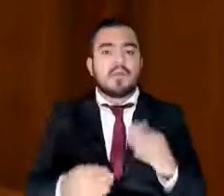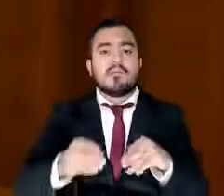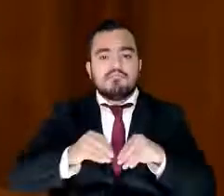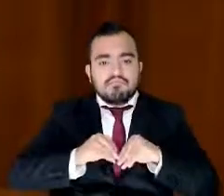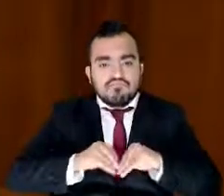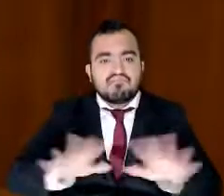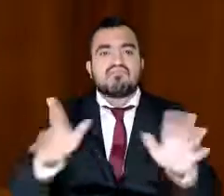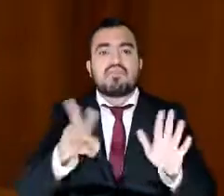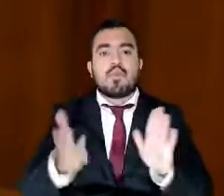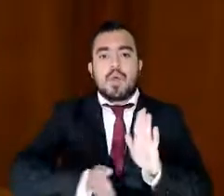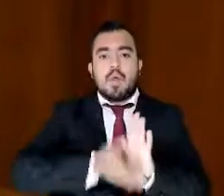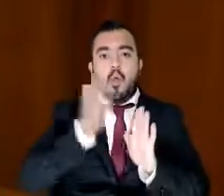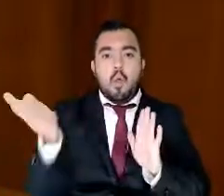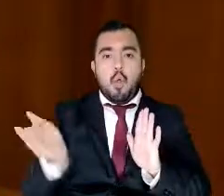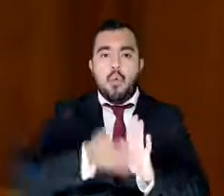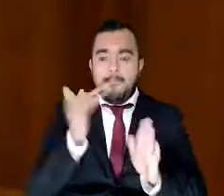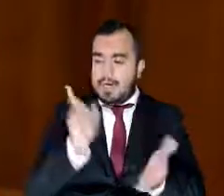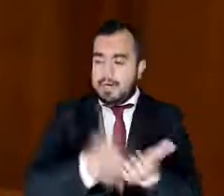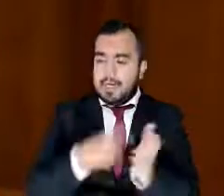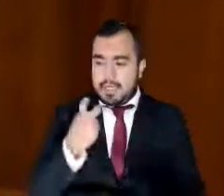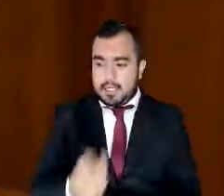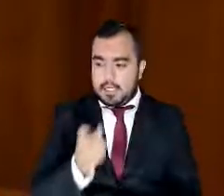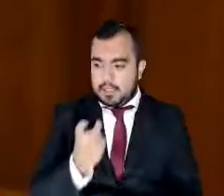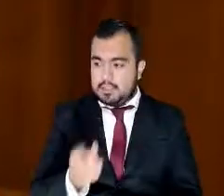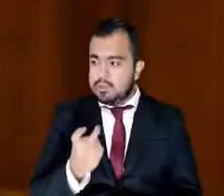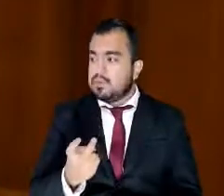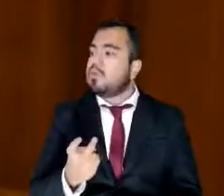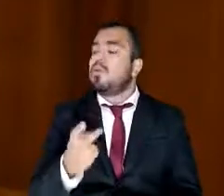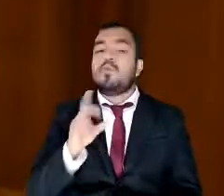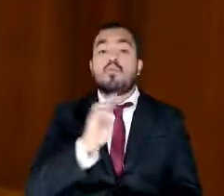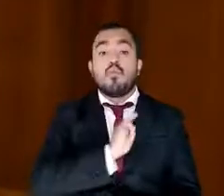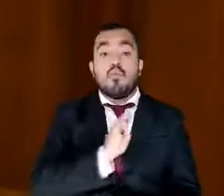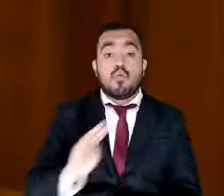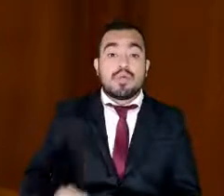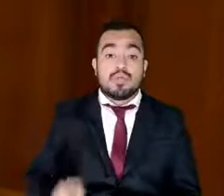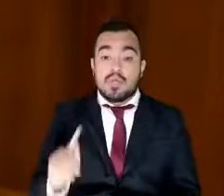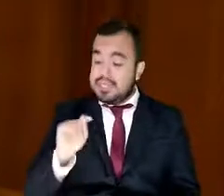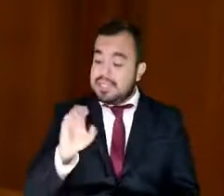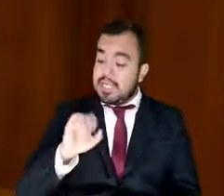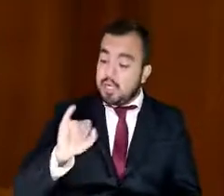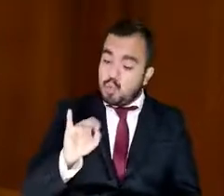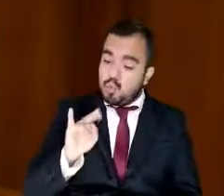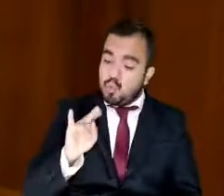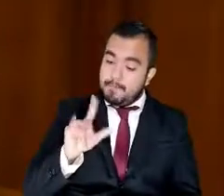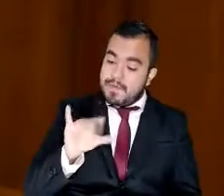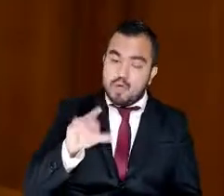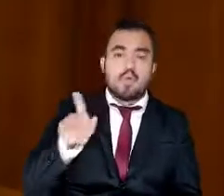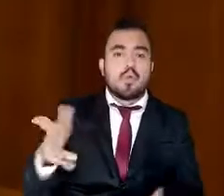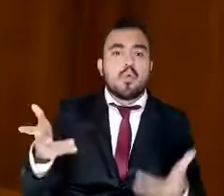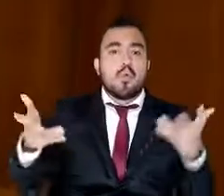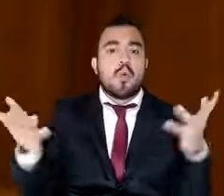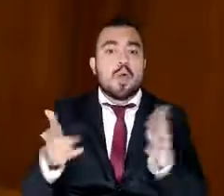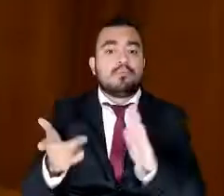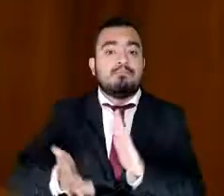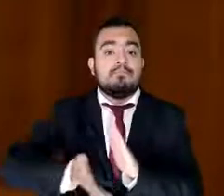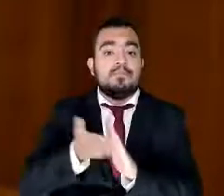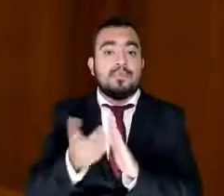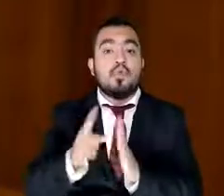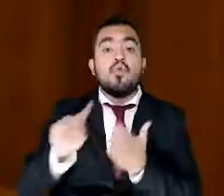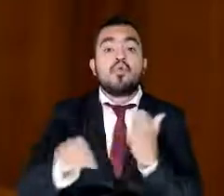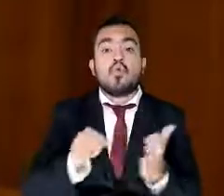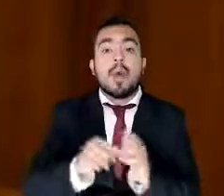las obras que estamos llevando a cabo. Simplemente en el municipio de Tejupilco, por ejemplo, estamos llevando a cabo la construcción de un